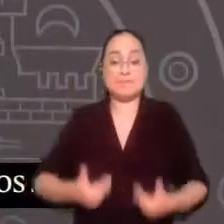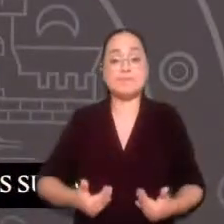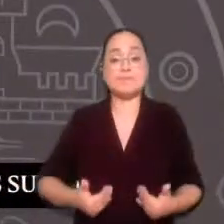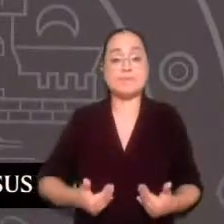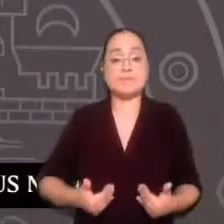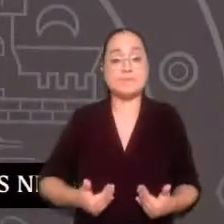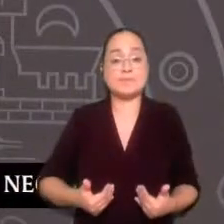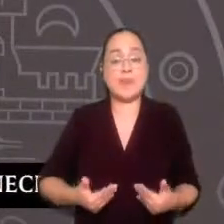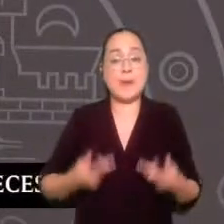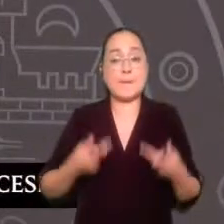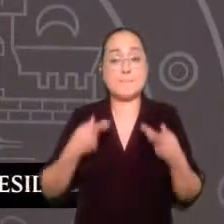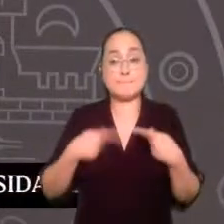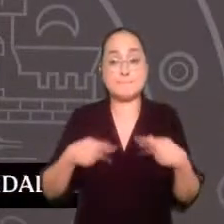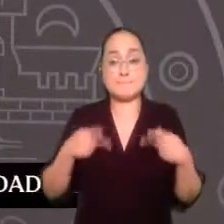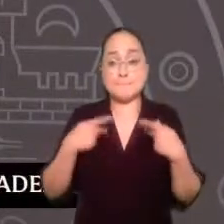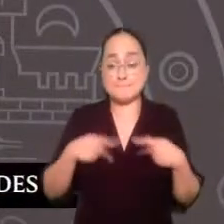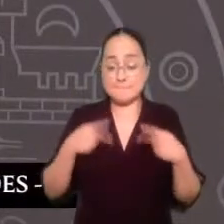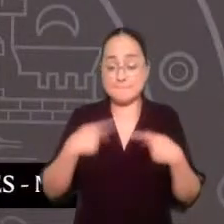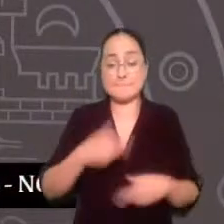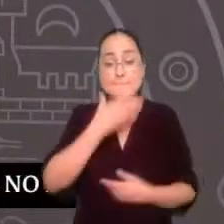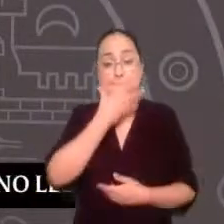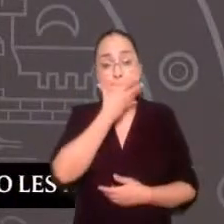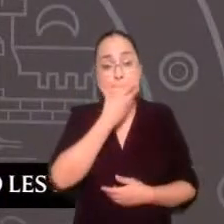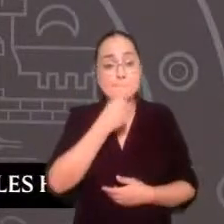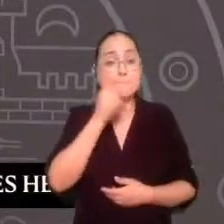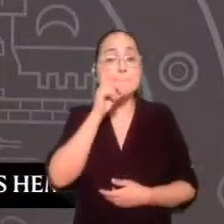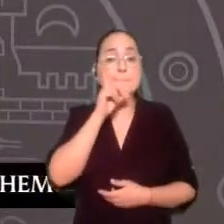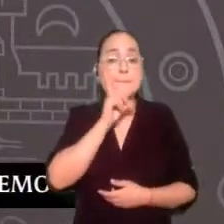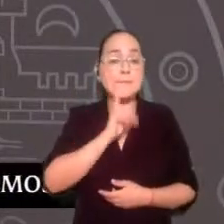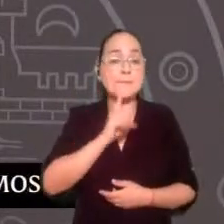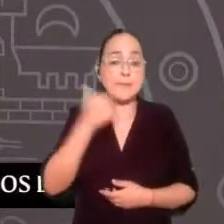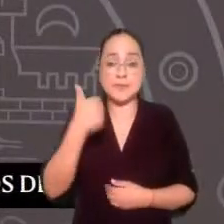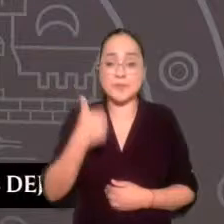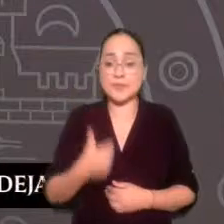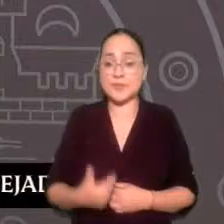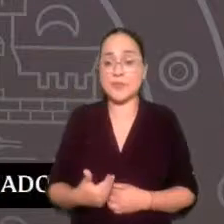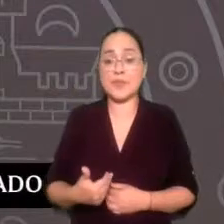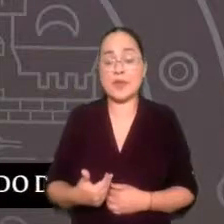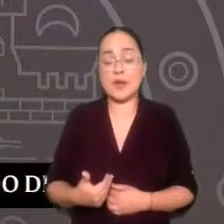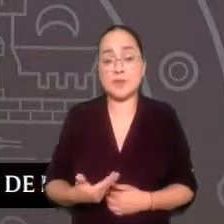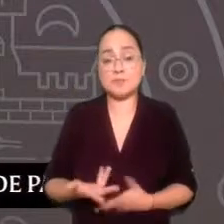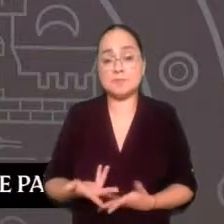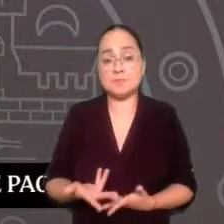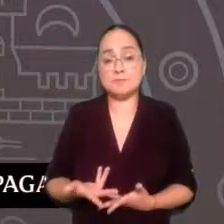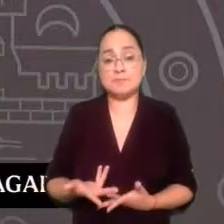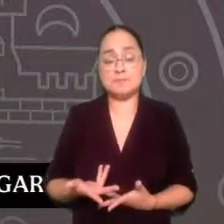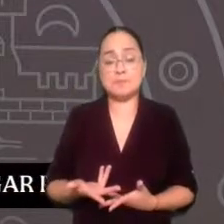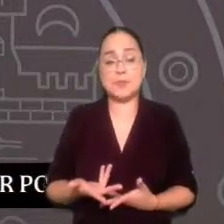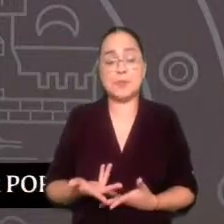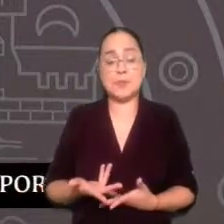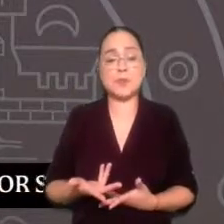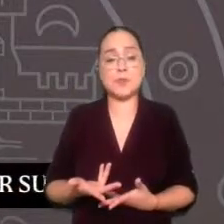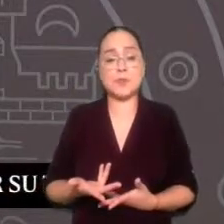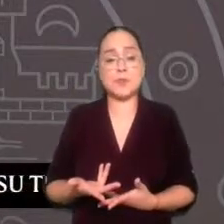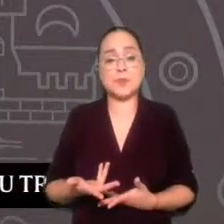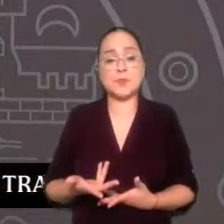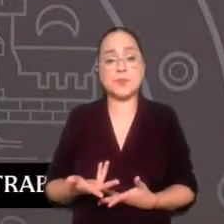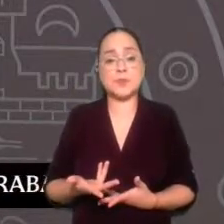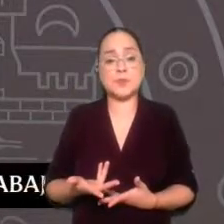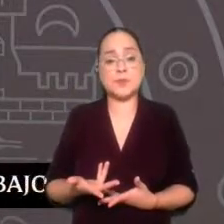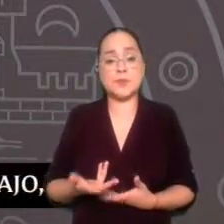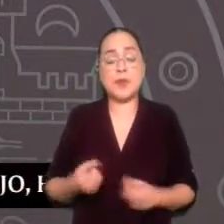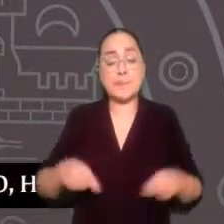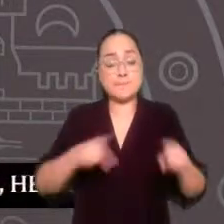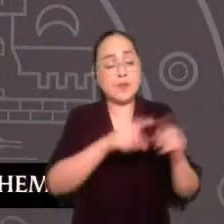personas, hombres y mujeres, que estamos a lo que dice la